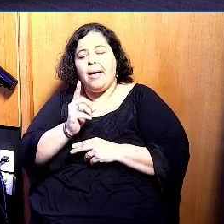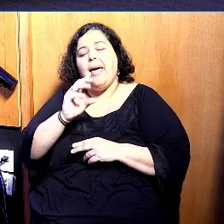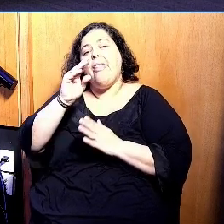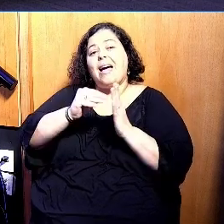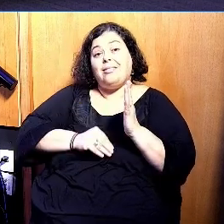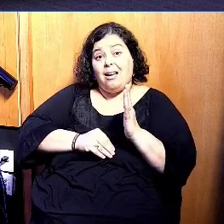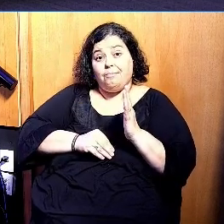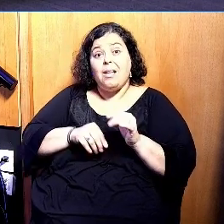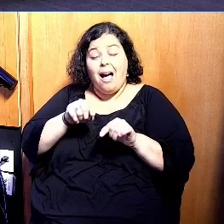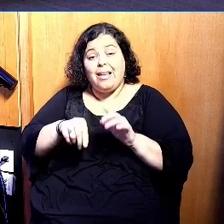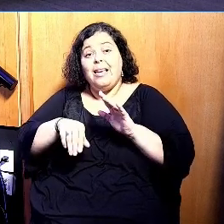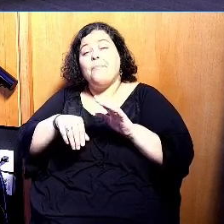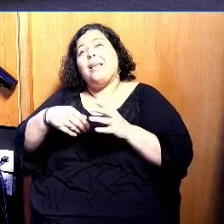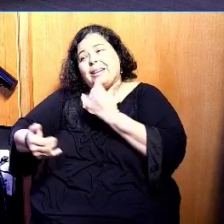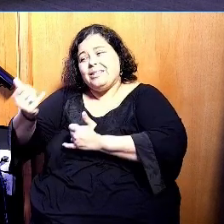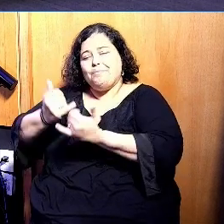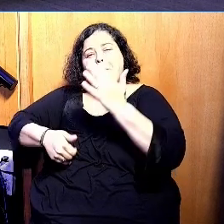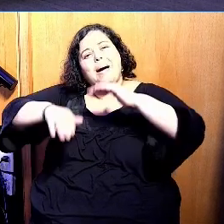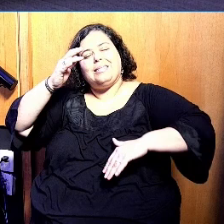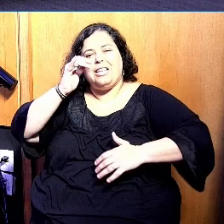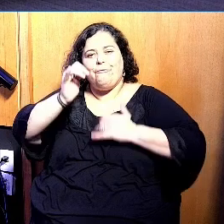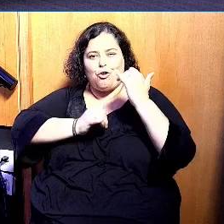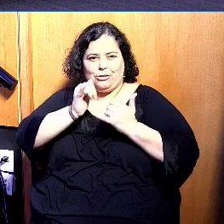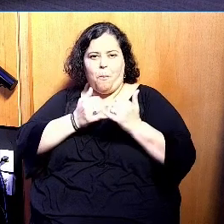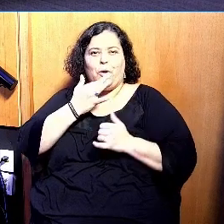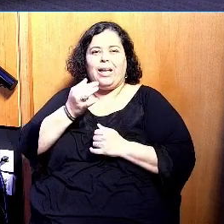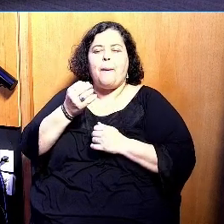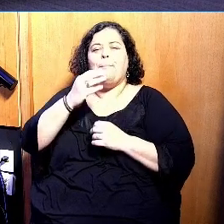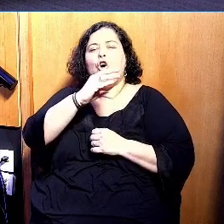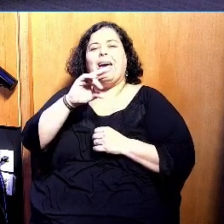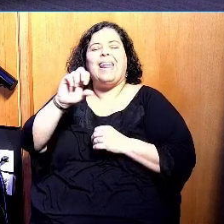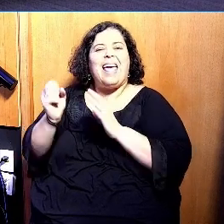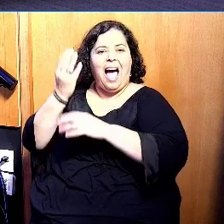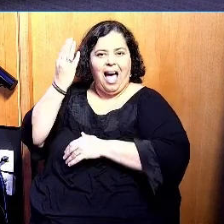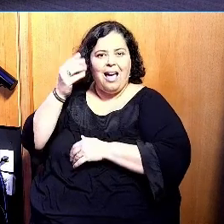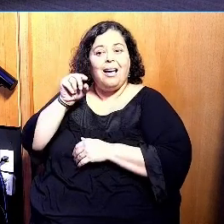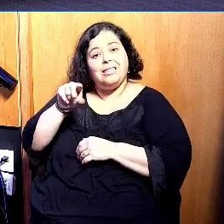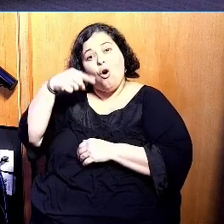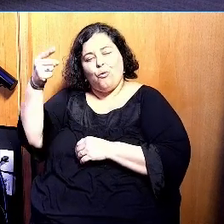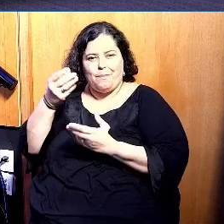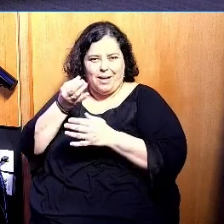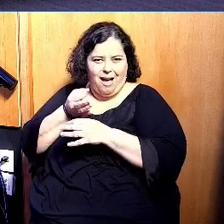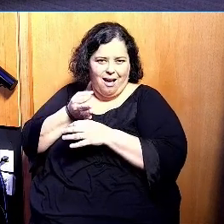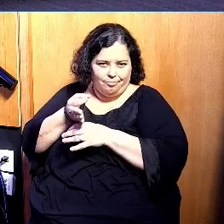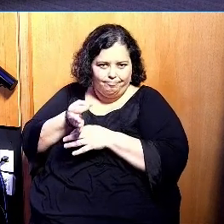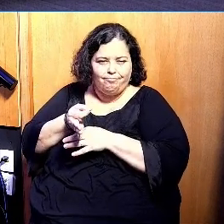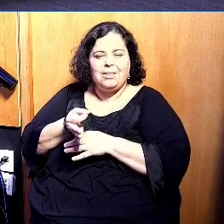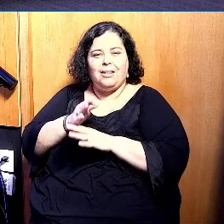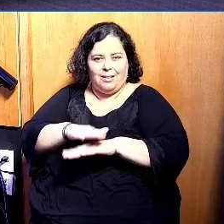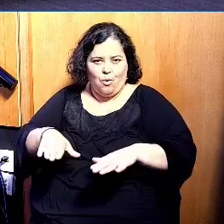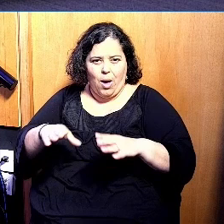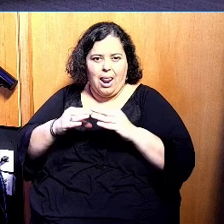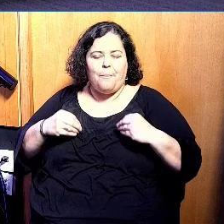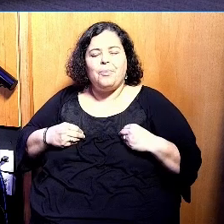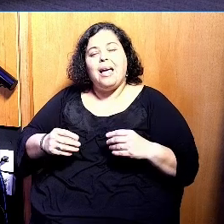forma más desagregada, por ejemplo, en la plataforma CREA, y con la intención también de empezar a meternos un poco en datos no